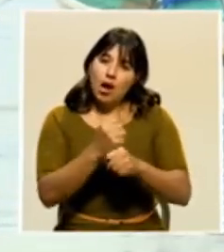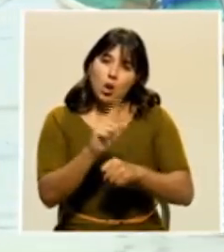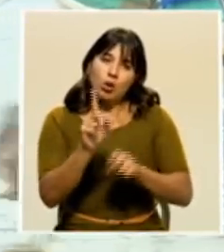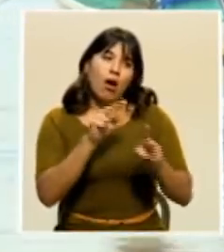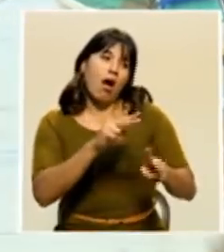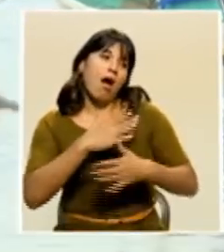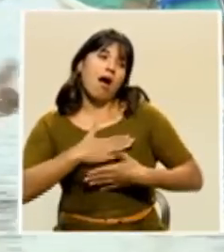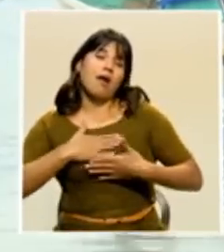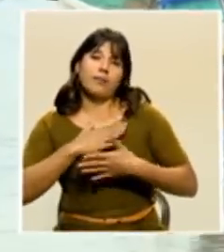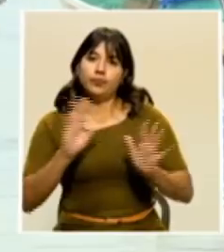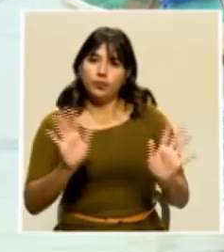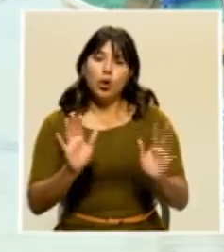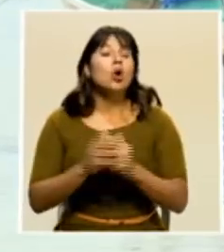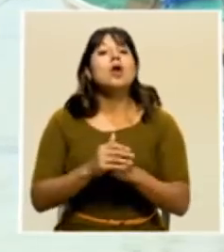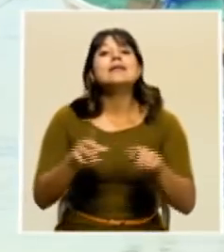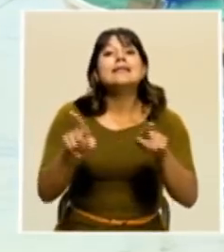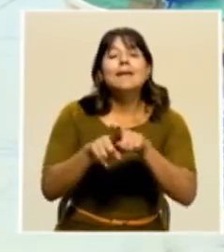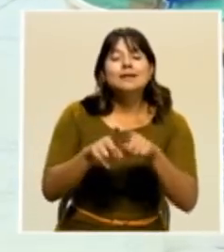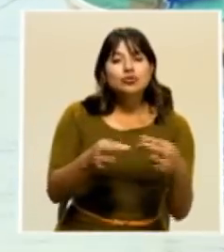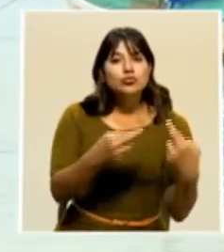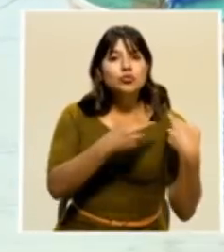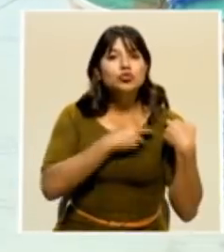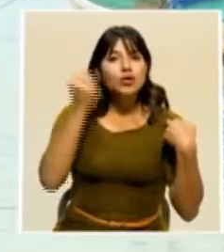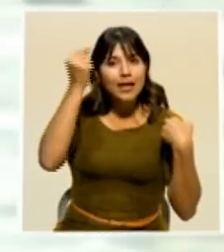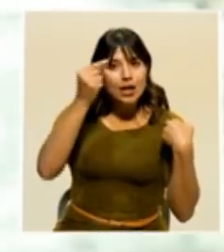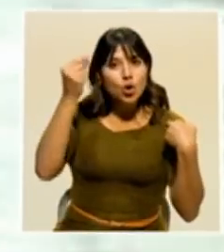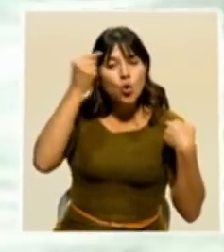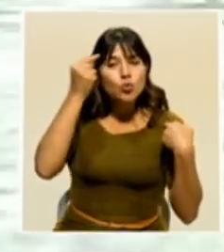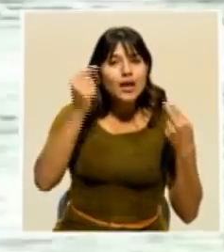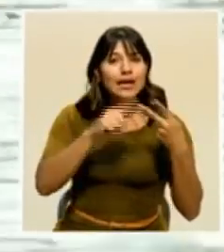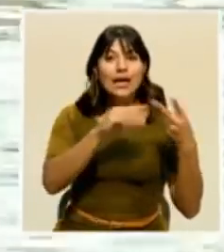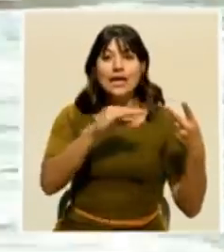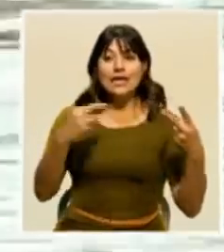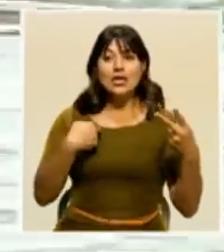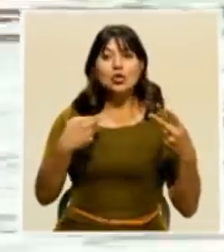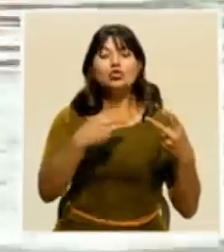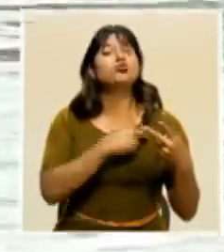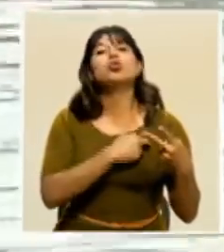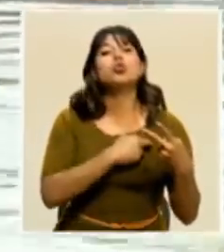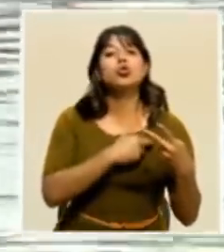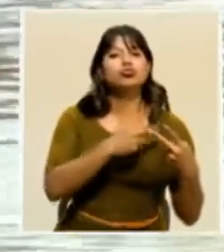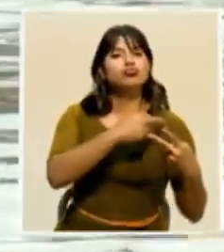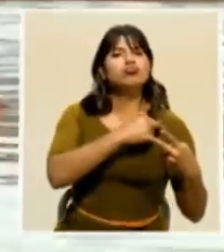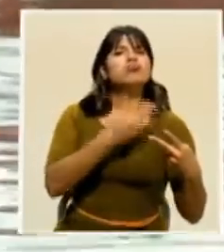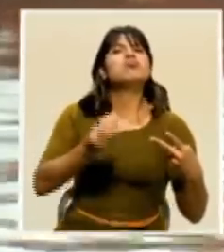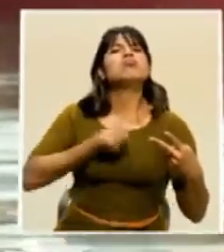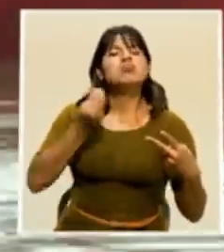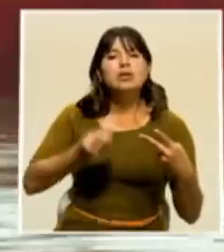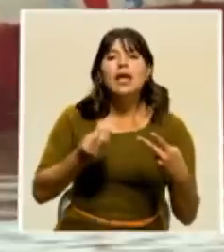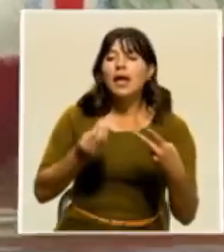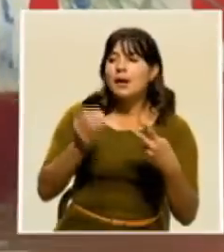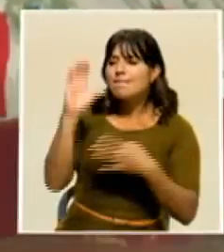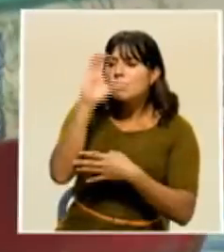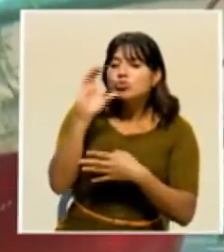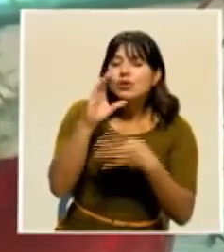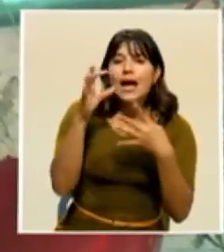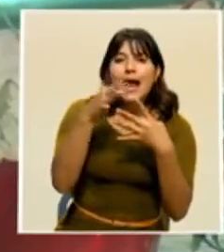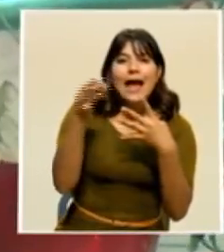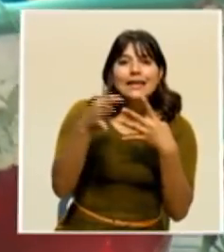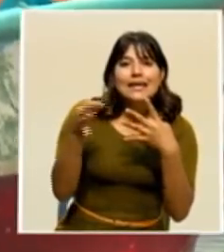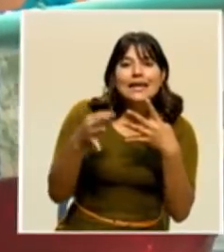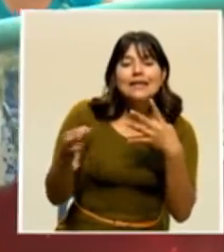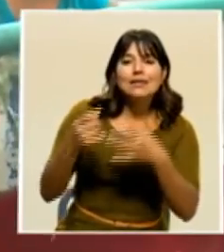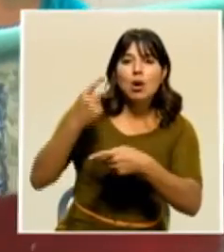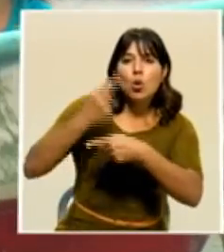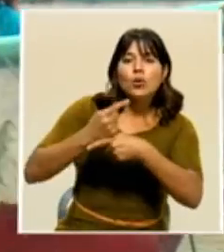gobierno, de nosotros también el sector, en provocar el ambiente idóneo para buscar alternativas que vengan